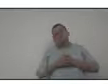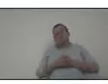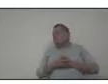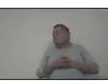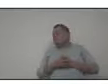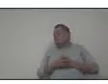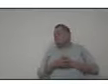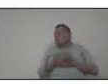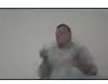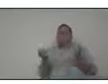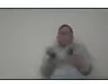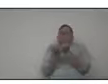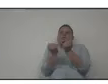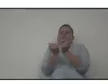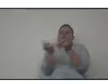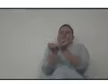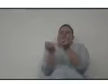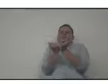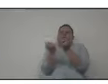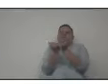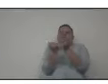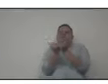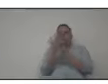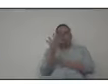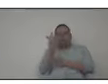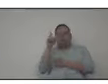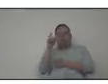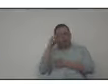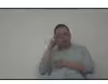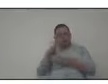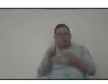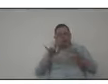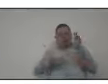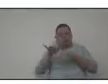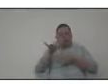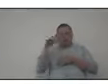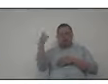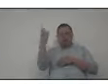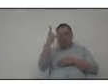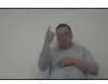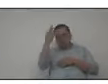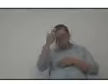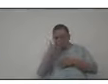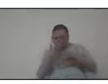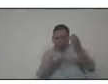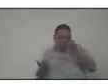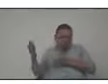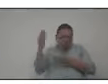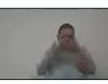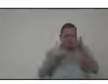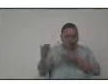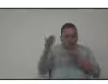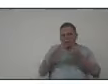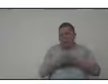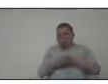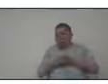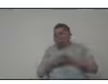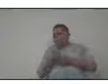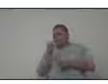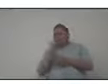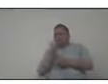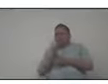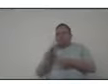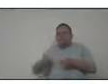en un hacinamiento. De hecho, el gobernador con su secretario general evaluaron las condiciones de trabajo